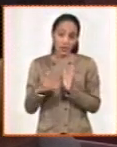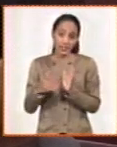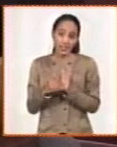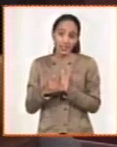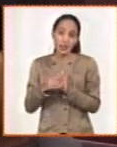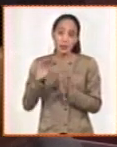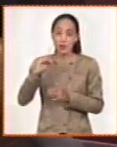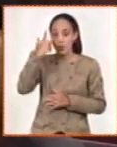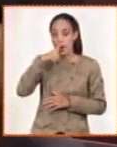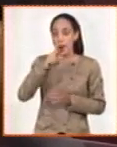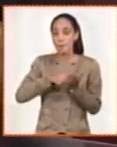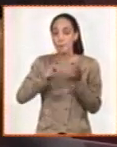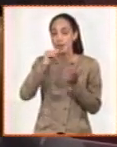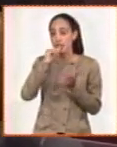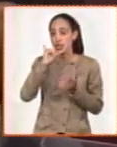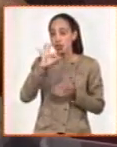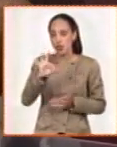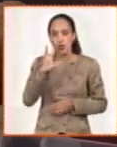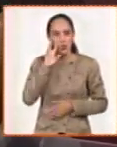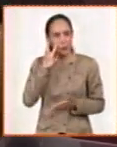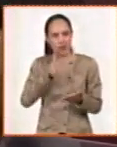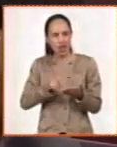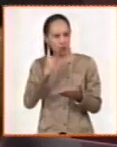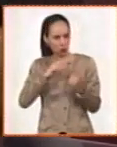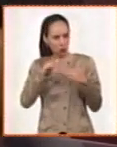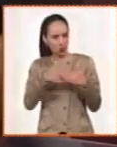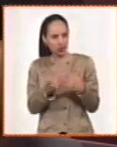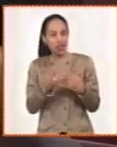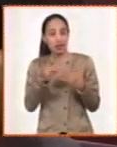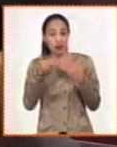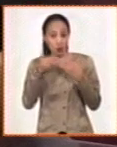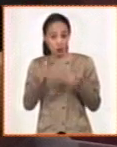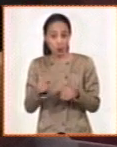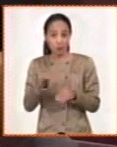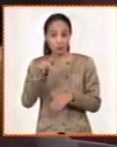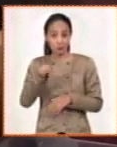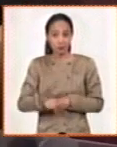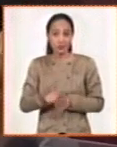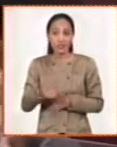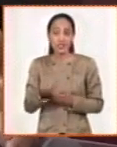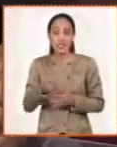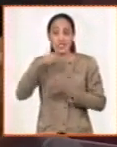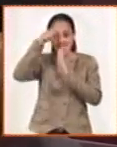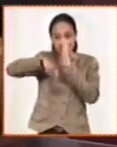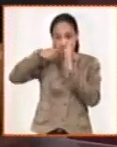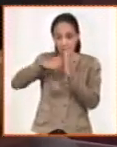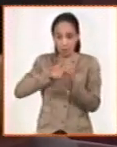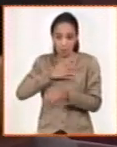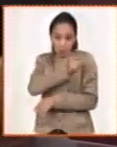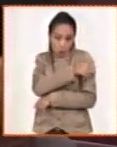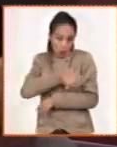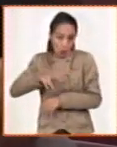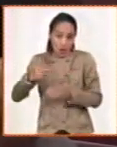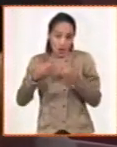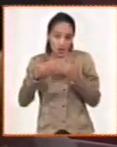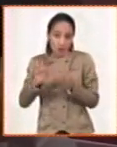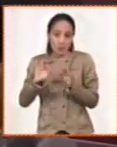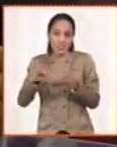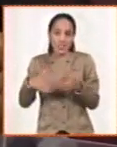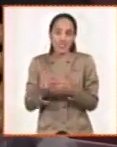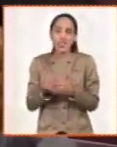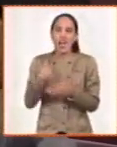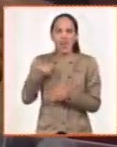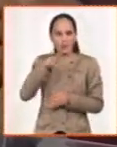que era bonito. Yo estaba mirando hace unos días, cuando se inauguró la jornada, en el cine de mi pueblo, inaugurado ese día, que había 20